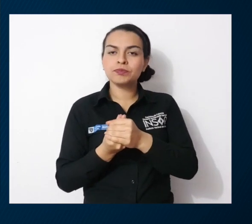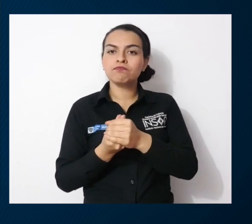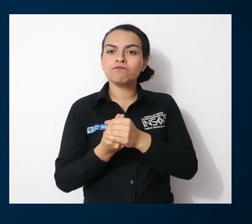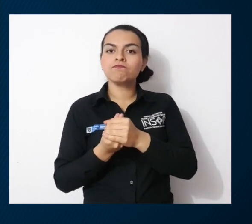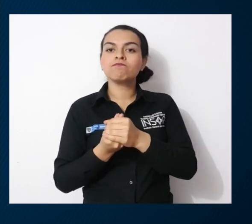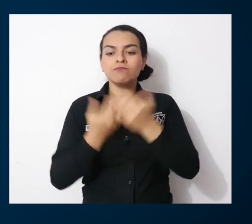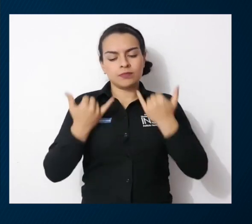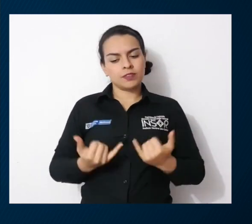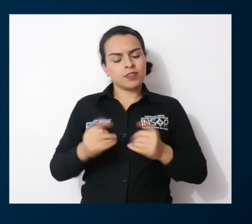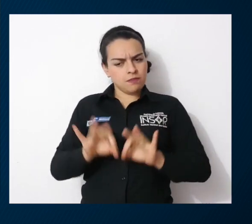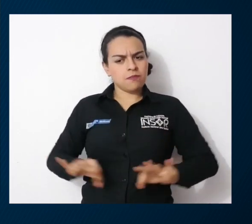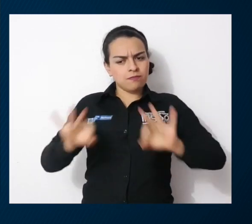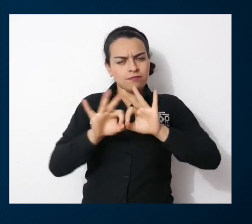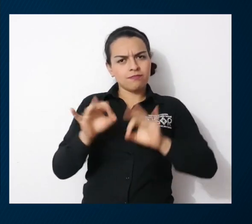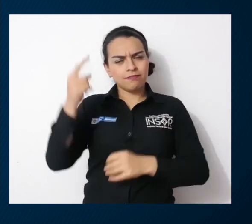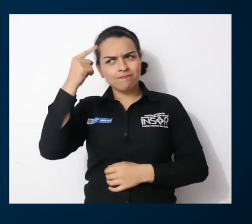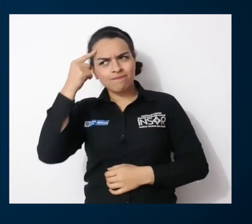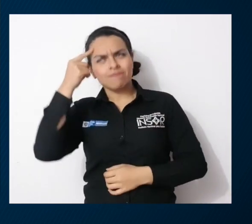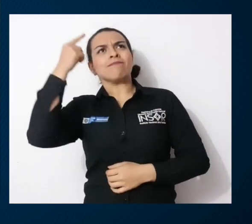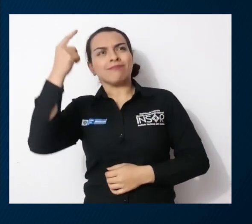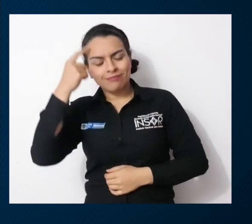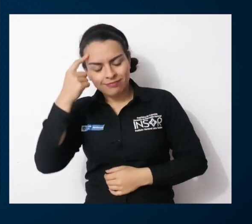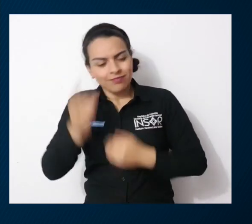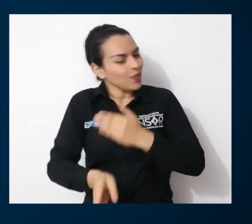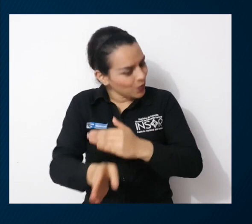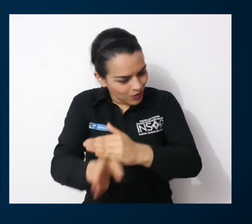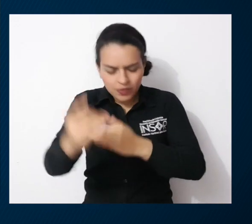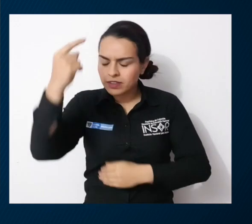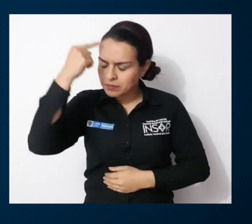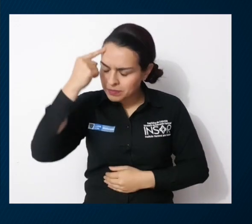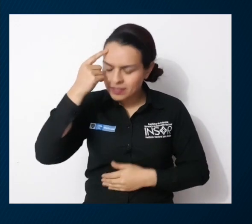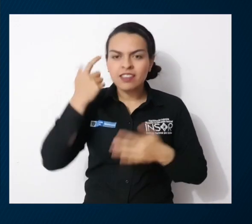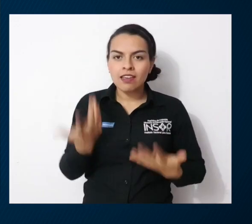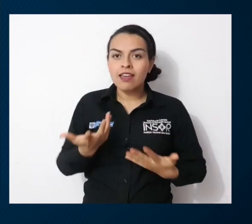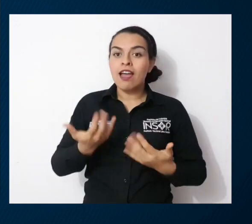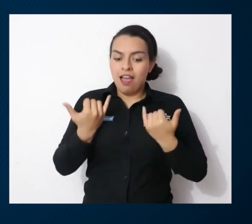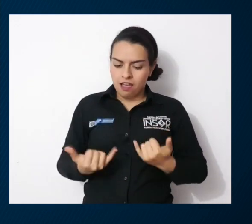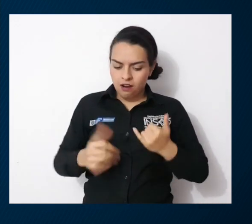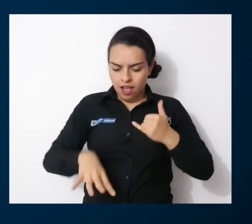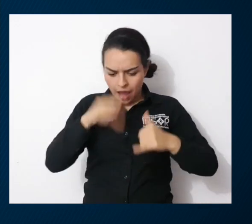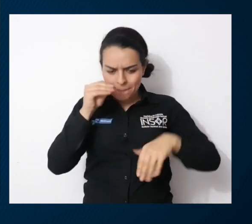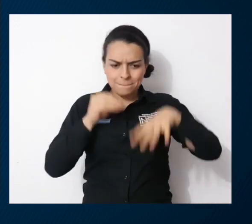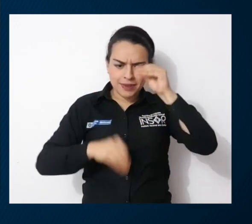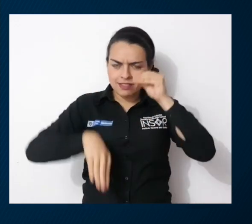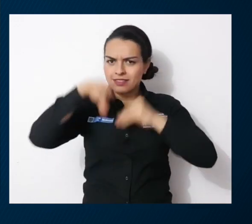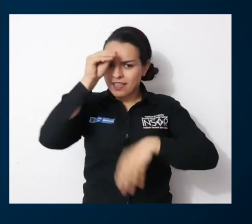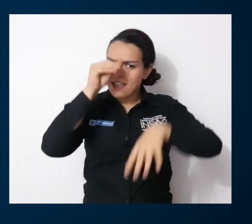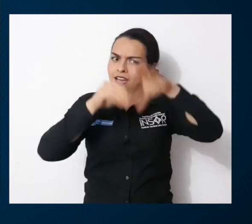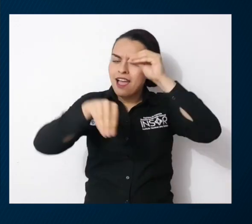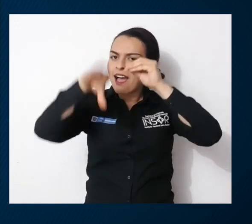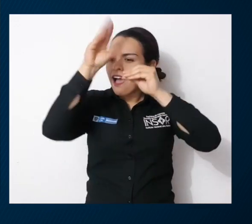es pensarse y volver a pensarse y seguir pensando en los aprendizajes constantes que podemos generar a partir